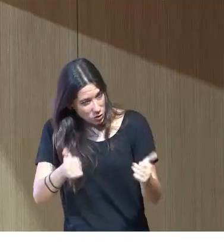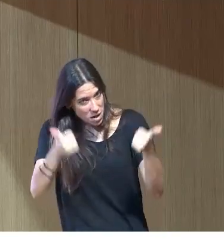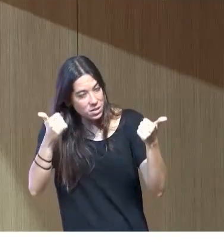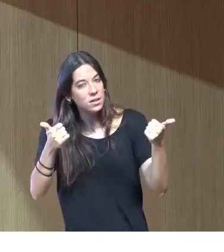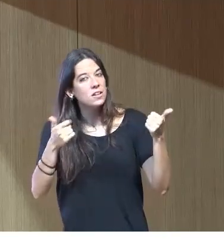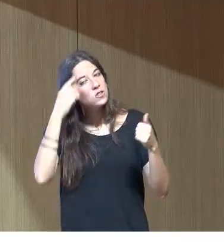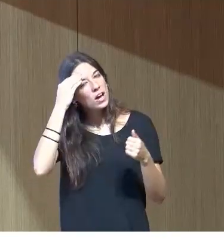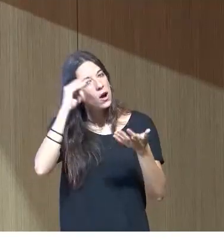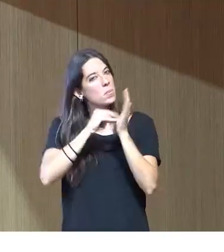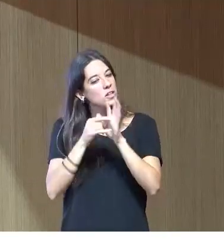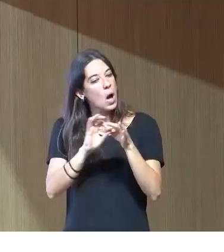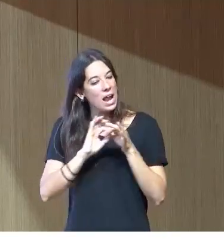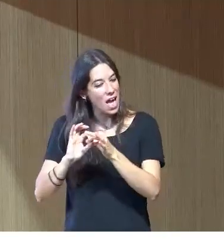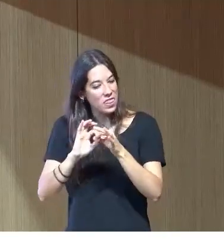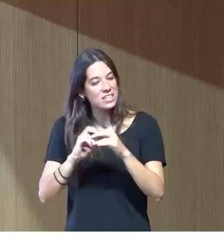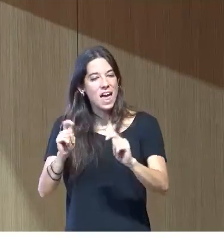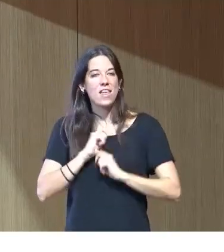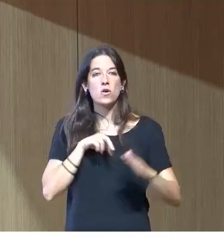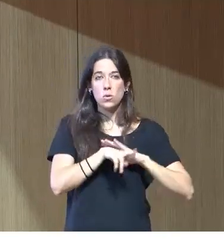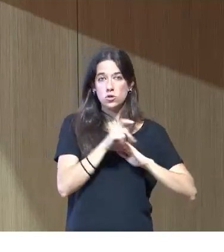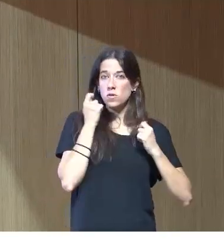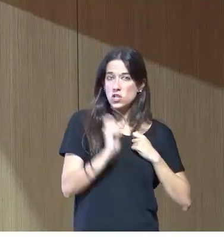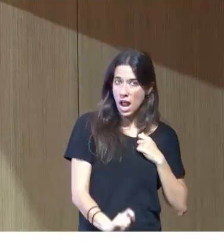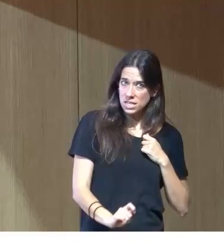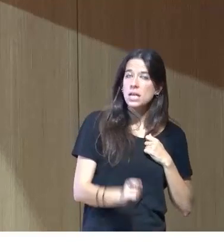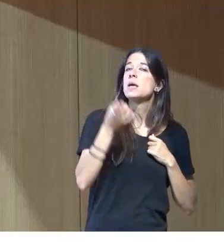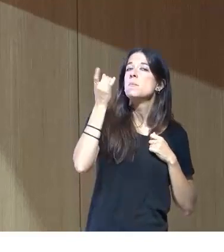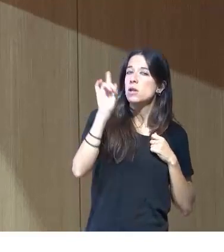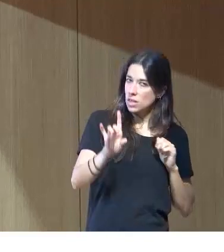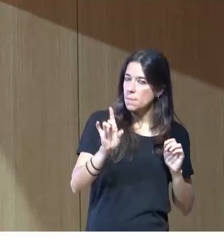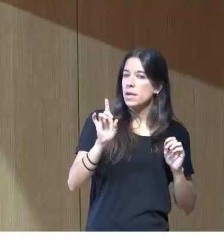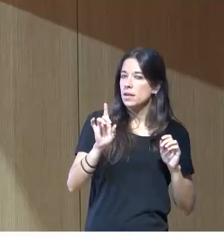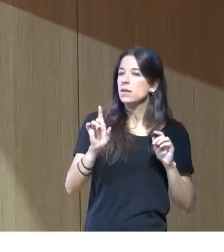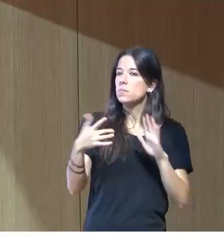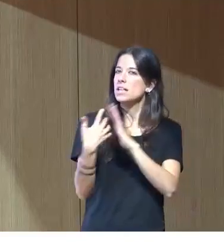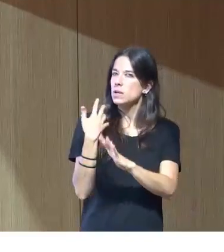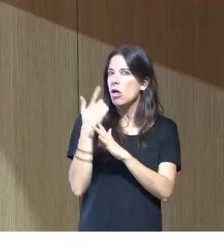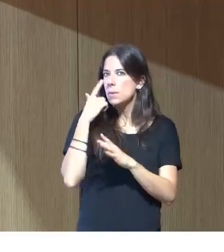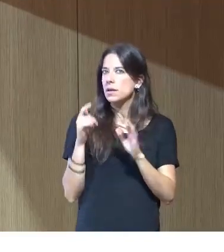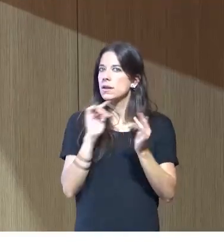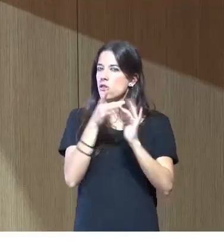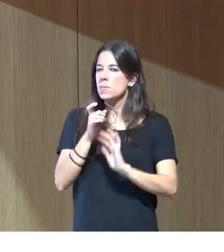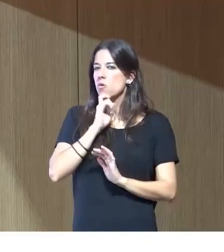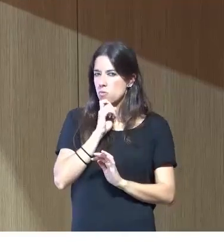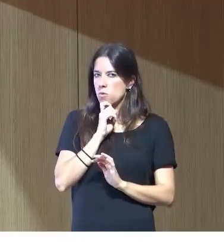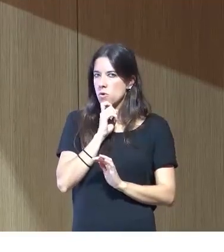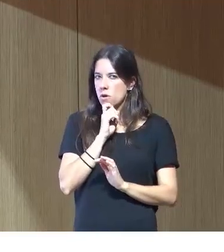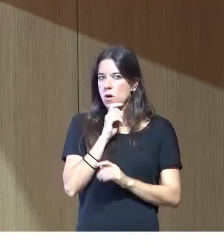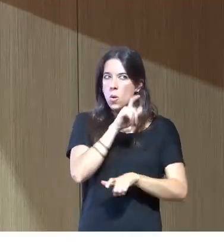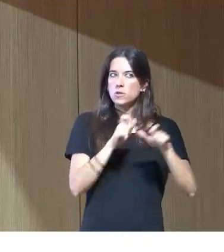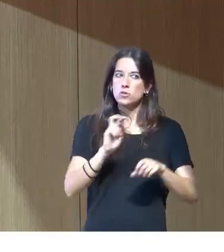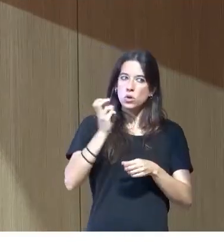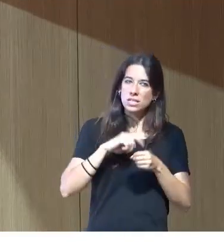nos ha puesto los recursos profesionales pero también nos ha ordenado Cómo relacionarnos con el resto de partes